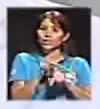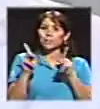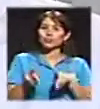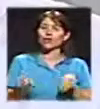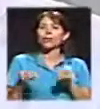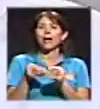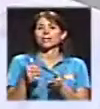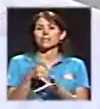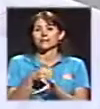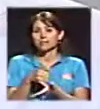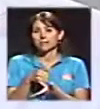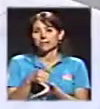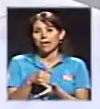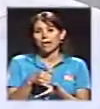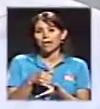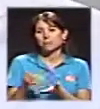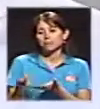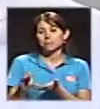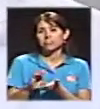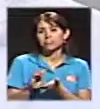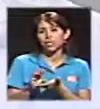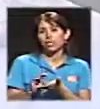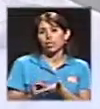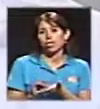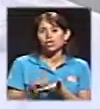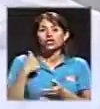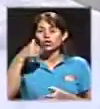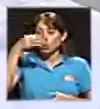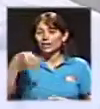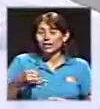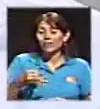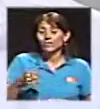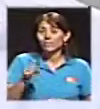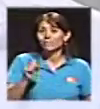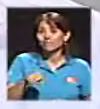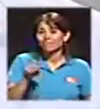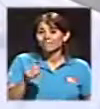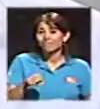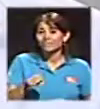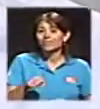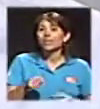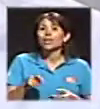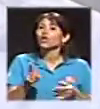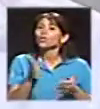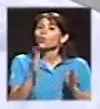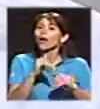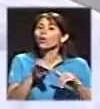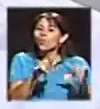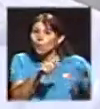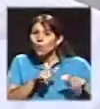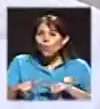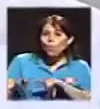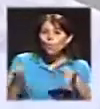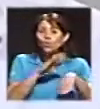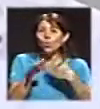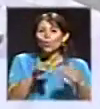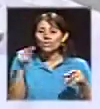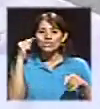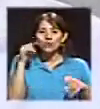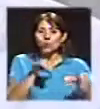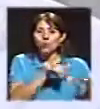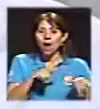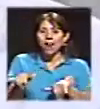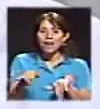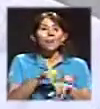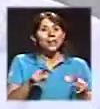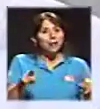recursos económicos. Yo creo que hay una amplia coincidencia, no hay unanimidad, pero existe una amplia coincidencia de que las personas